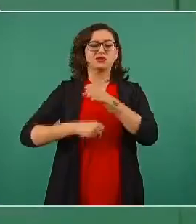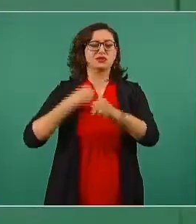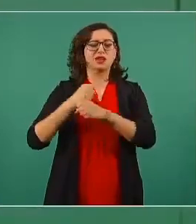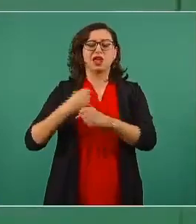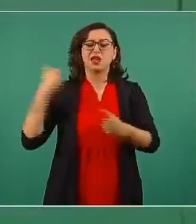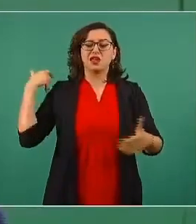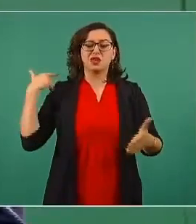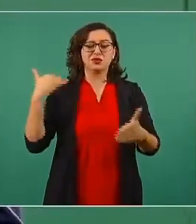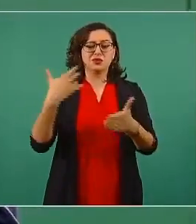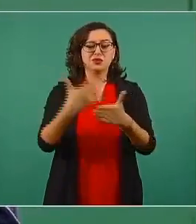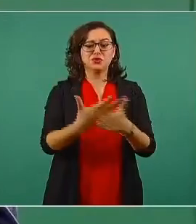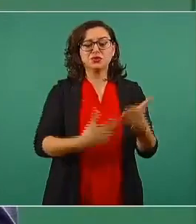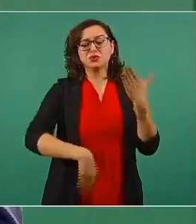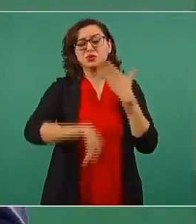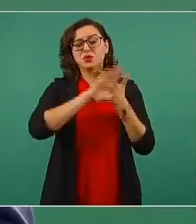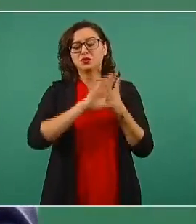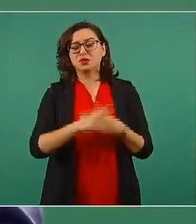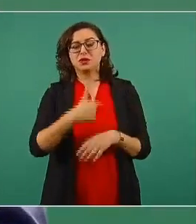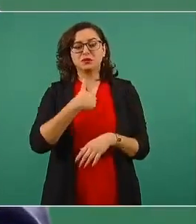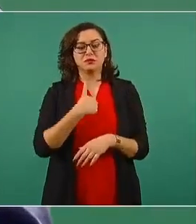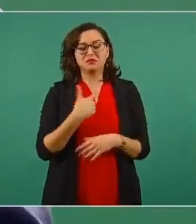ya hasta